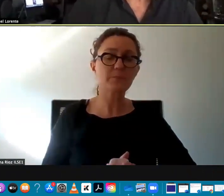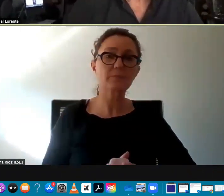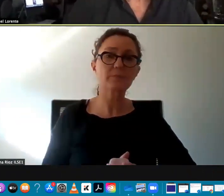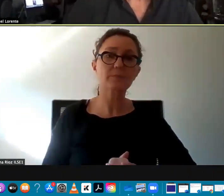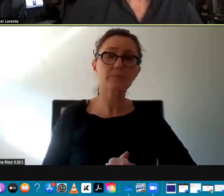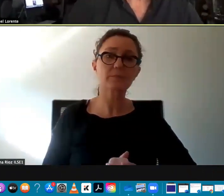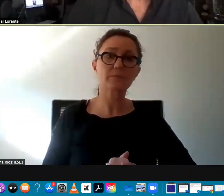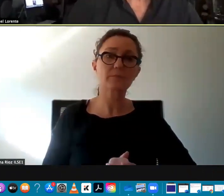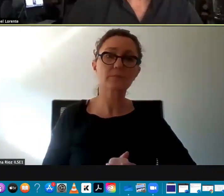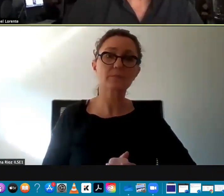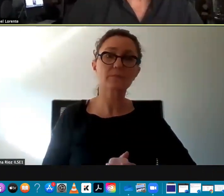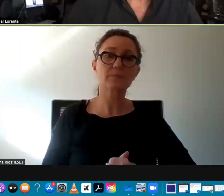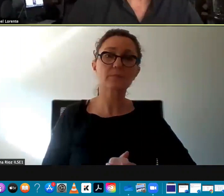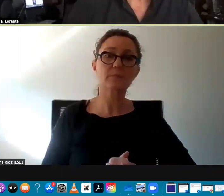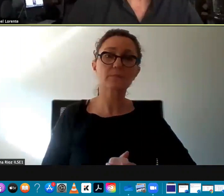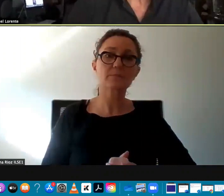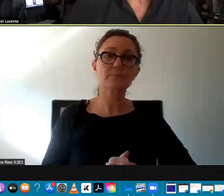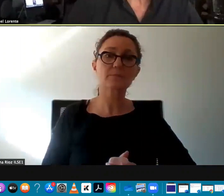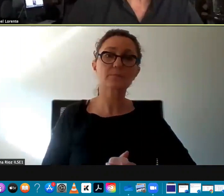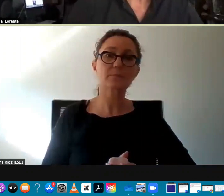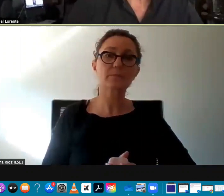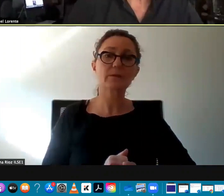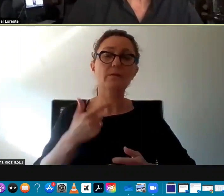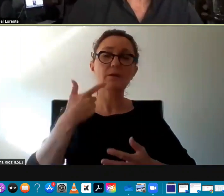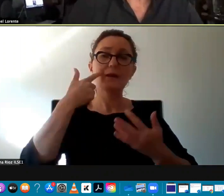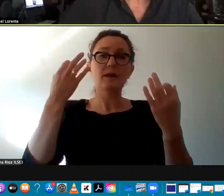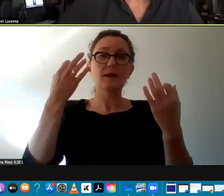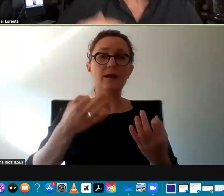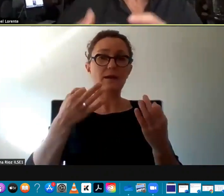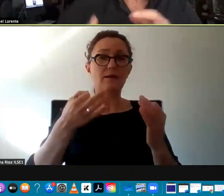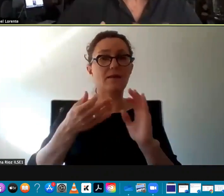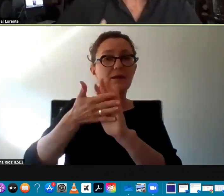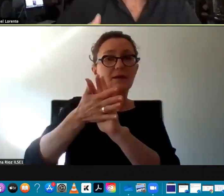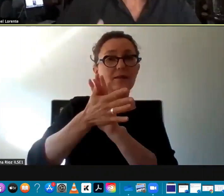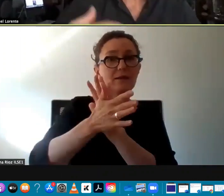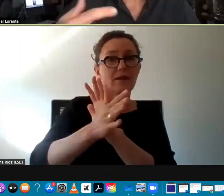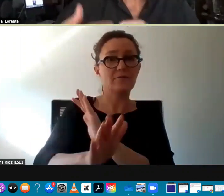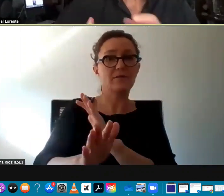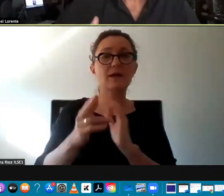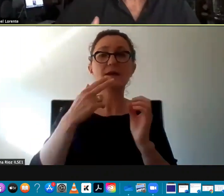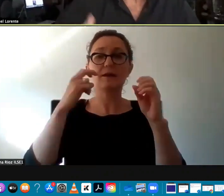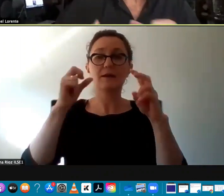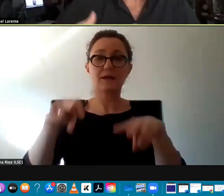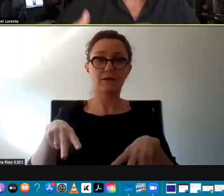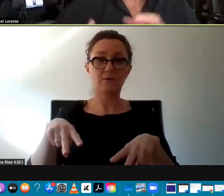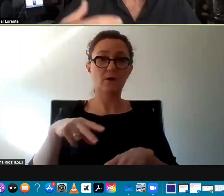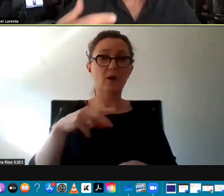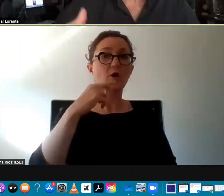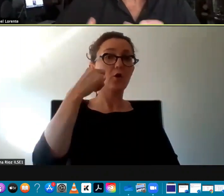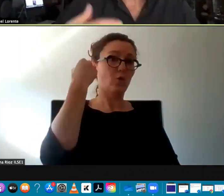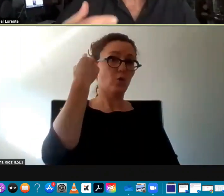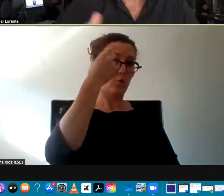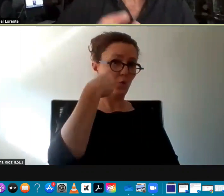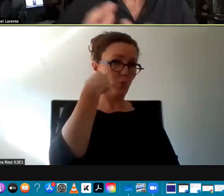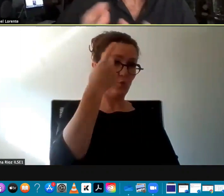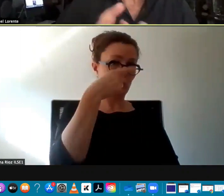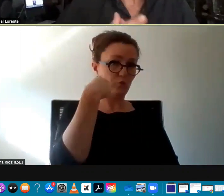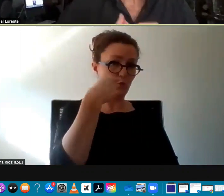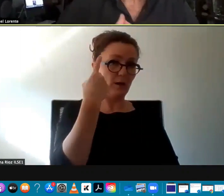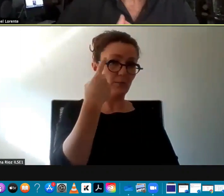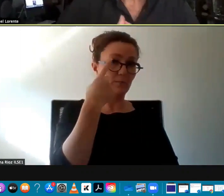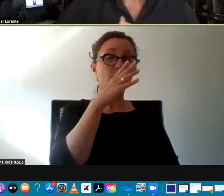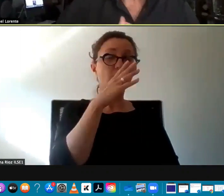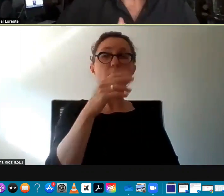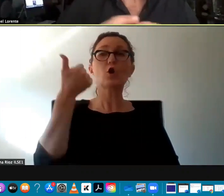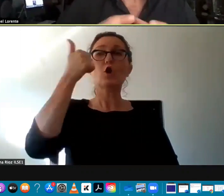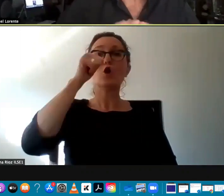define la realidad es la cultura a través de lo que los hombres han decidido que debe formar parte de la realidad. Lo